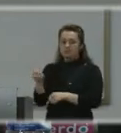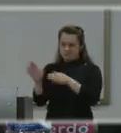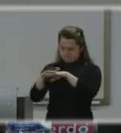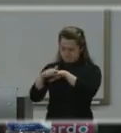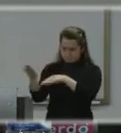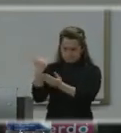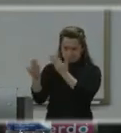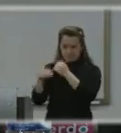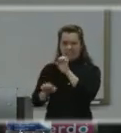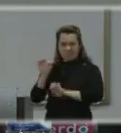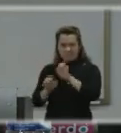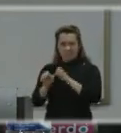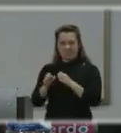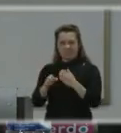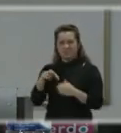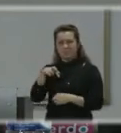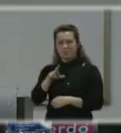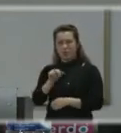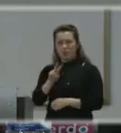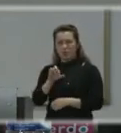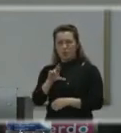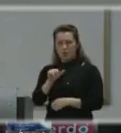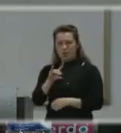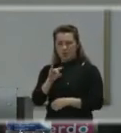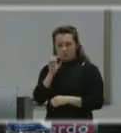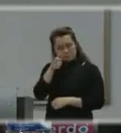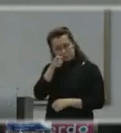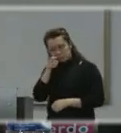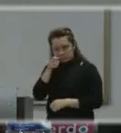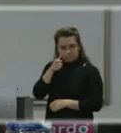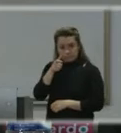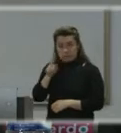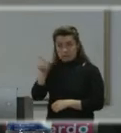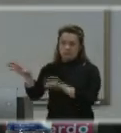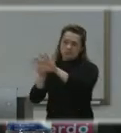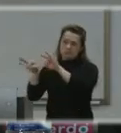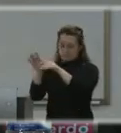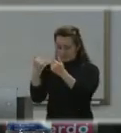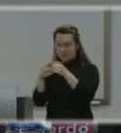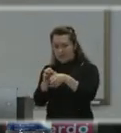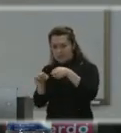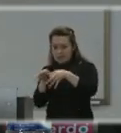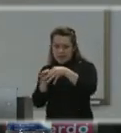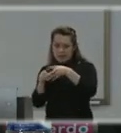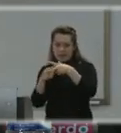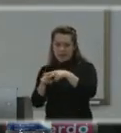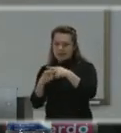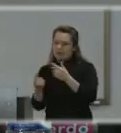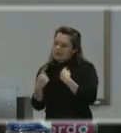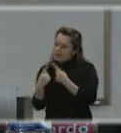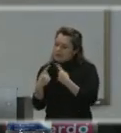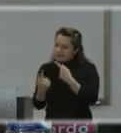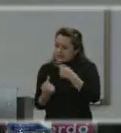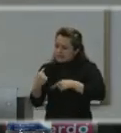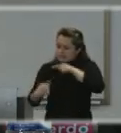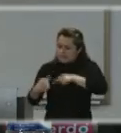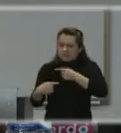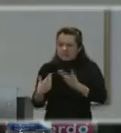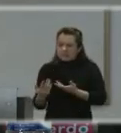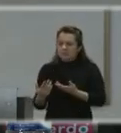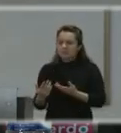jueces, defensores y procuradores de familia, con el fin de discutir precisamente esta tensión que